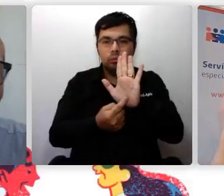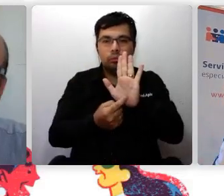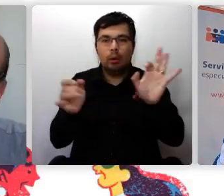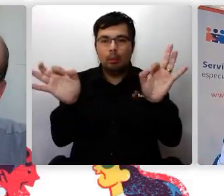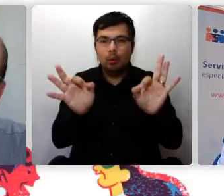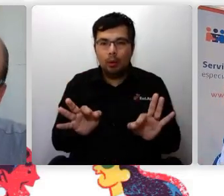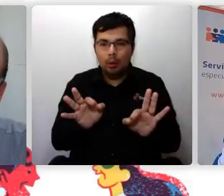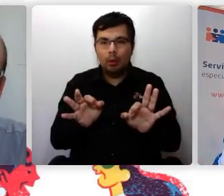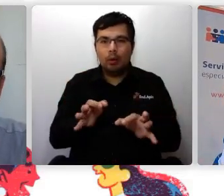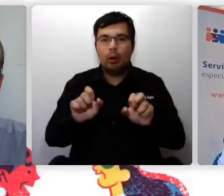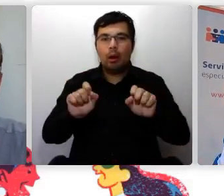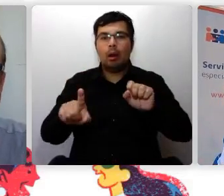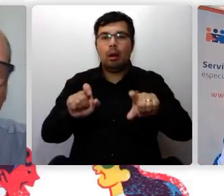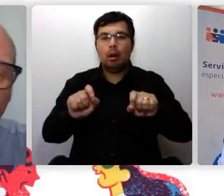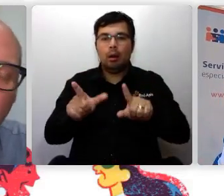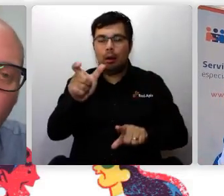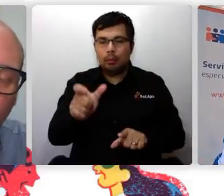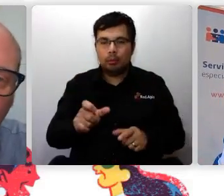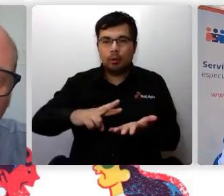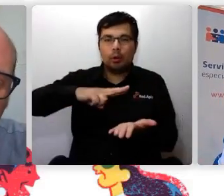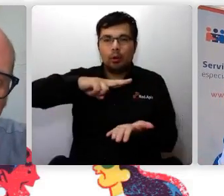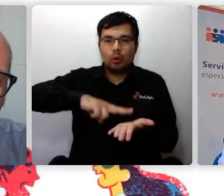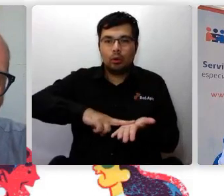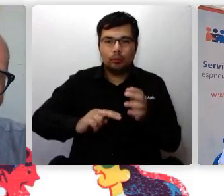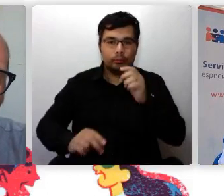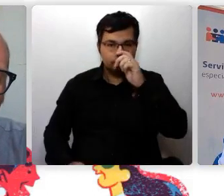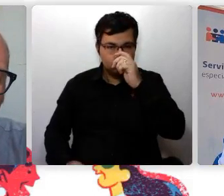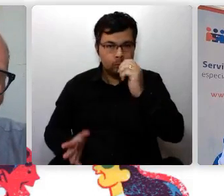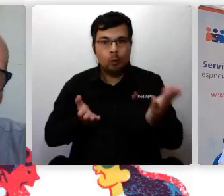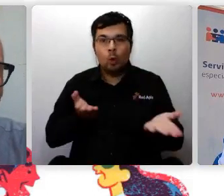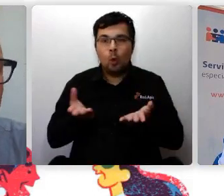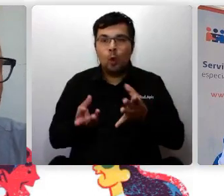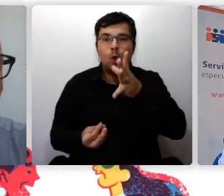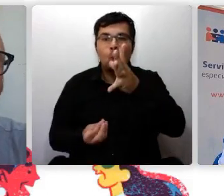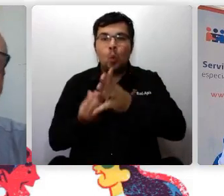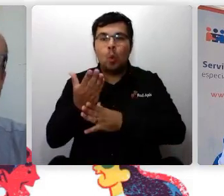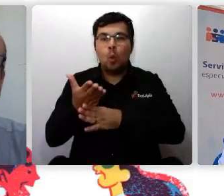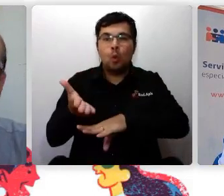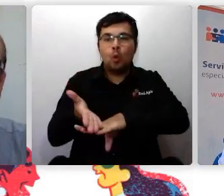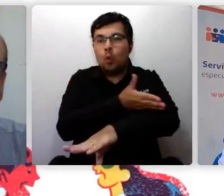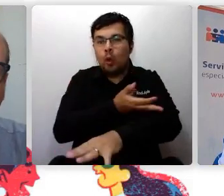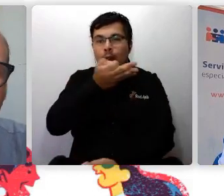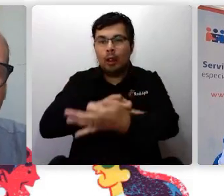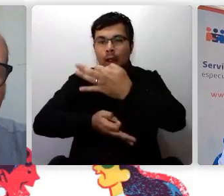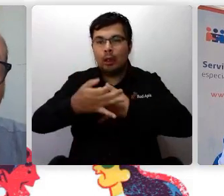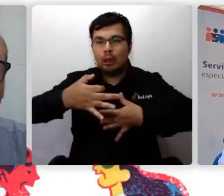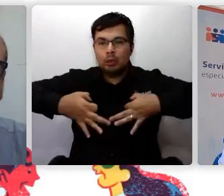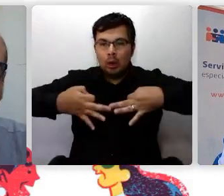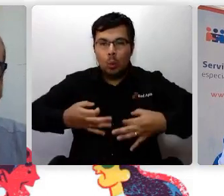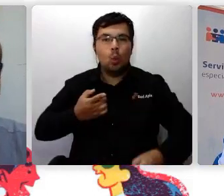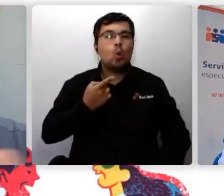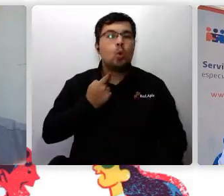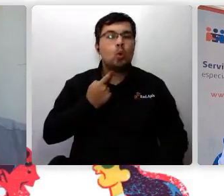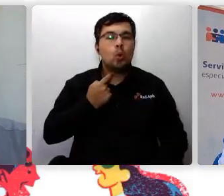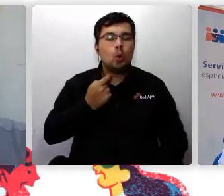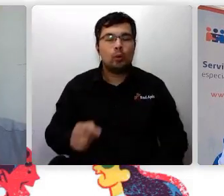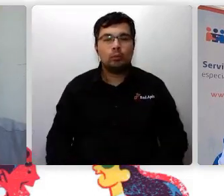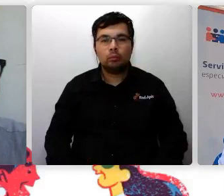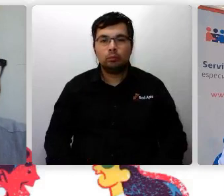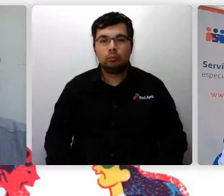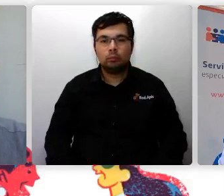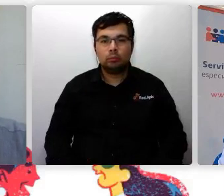del Contribuyente, un servicio muy nuevito, como bien nos contabas, y sin duda que tiene mucho de interés desde el punto de vista, como bien tú decías, no